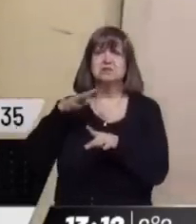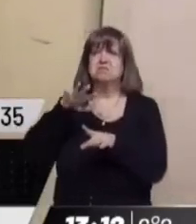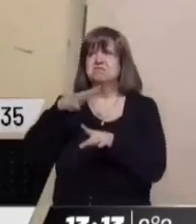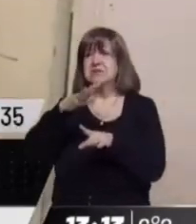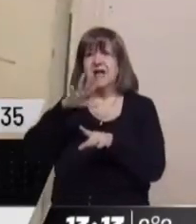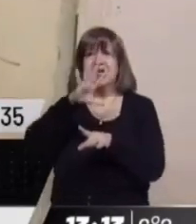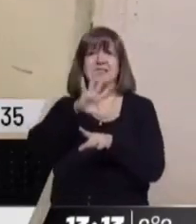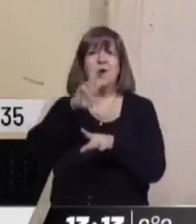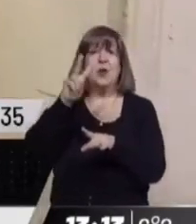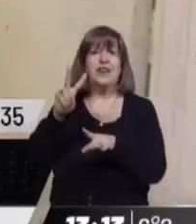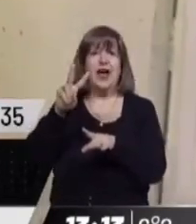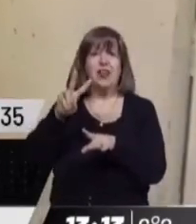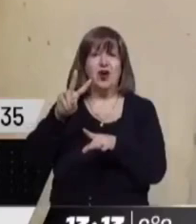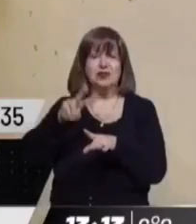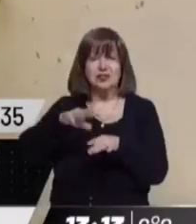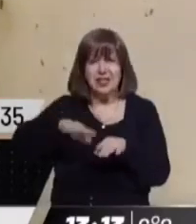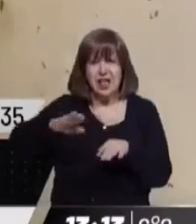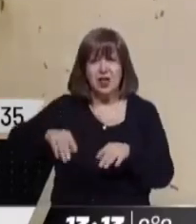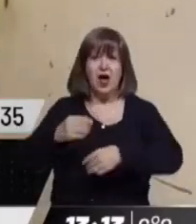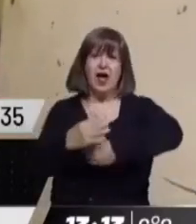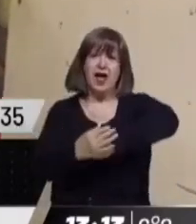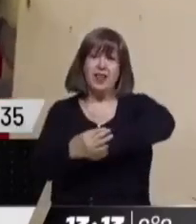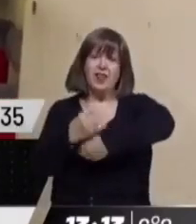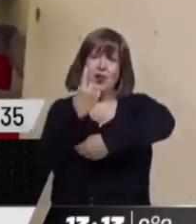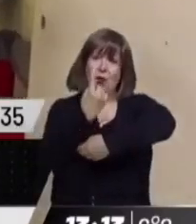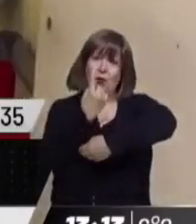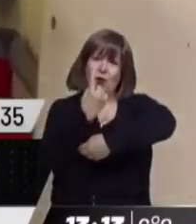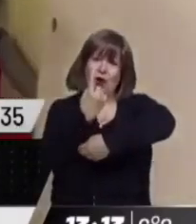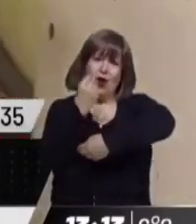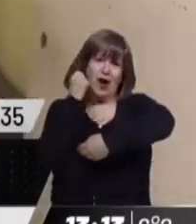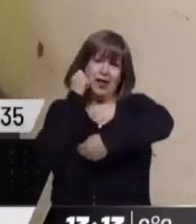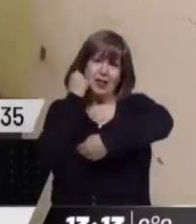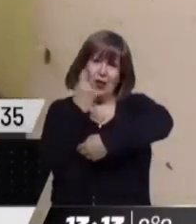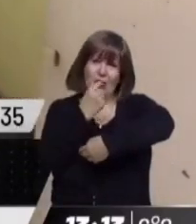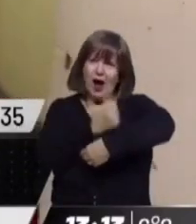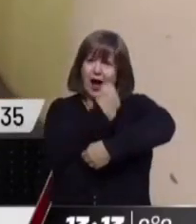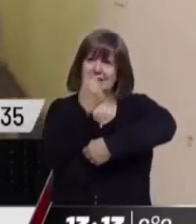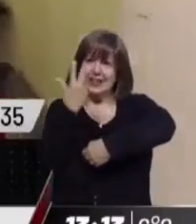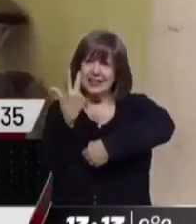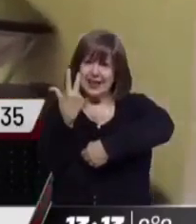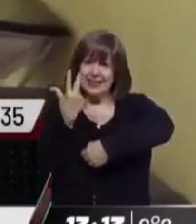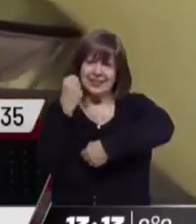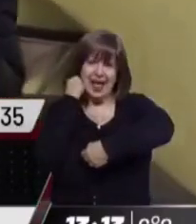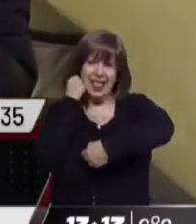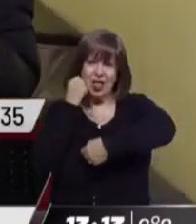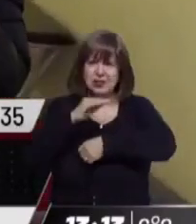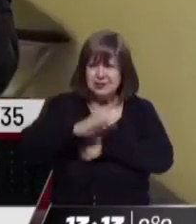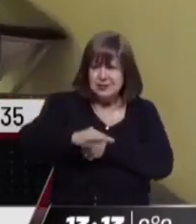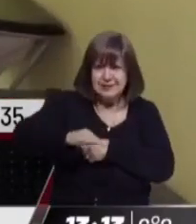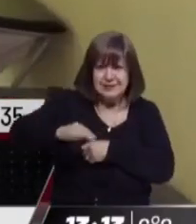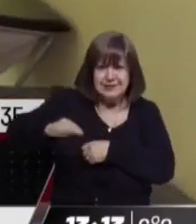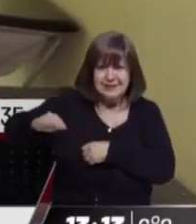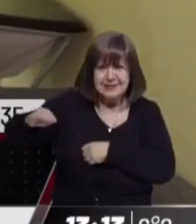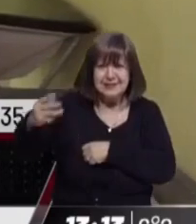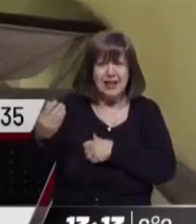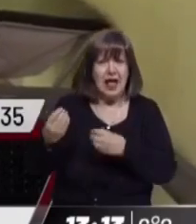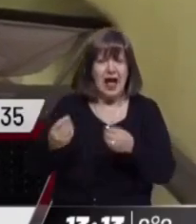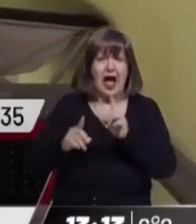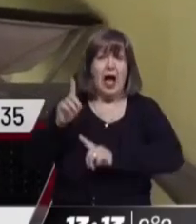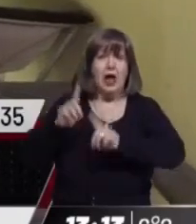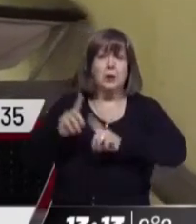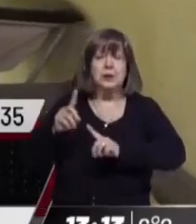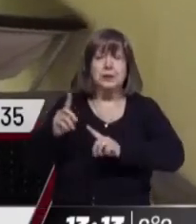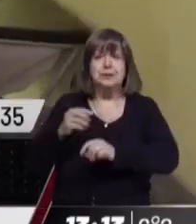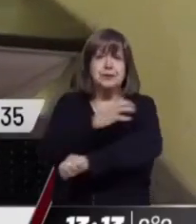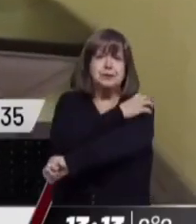a 52 niños de 1 a 3 años de edad. Niños que en algunos casos están en situación